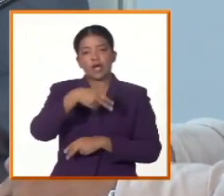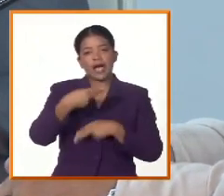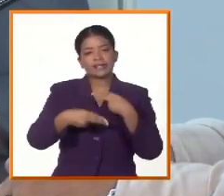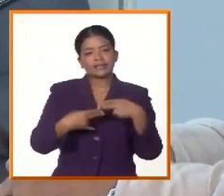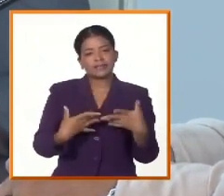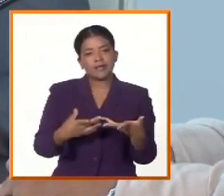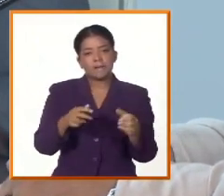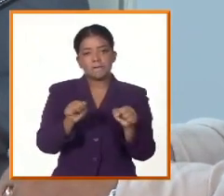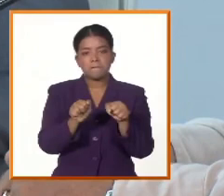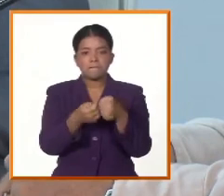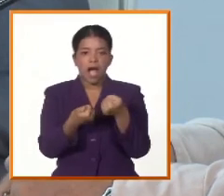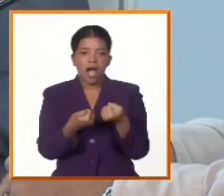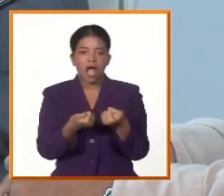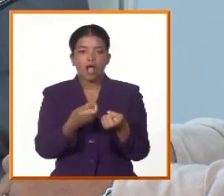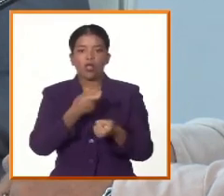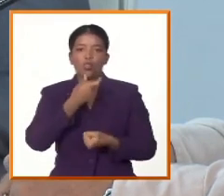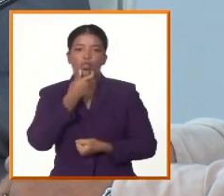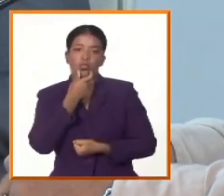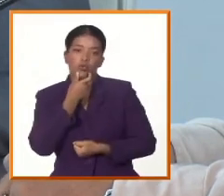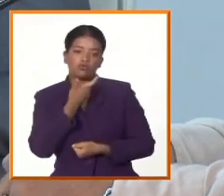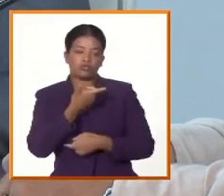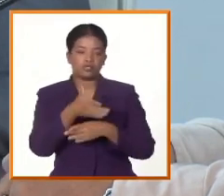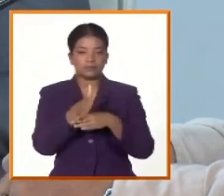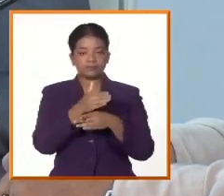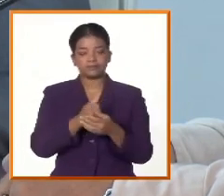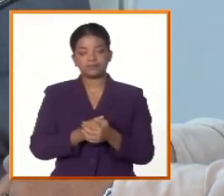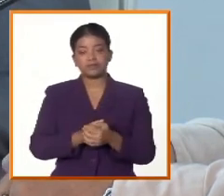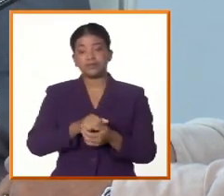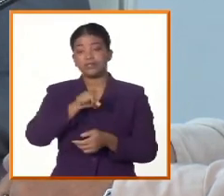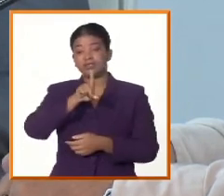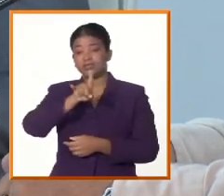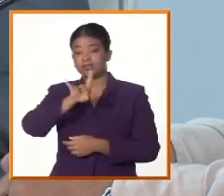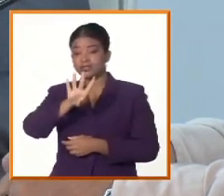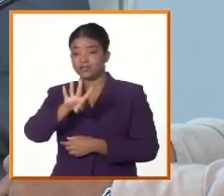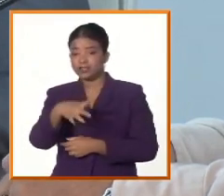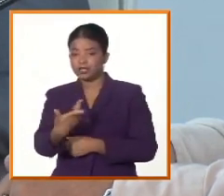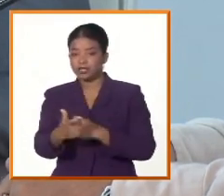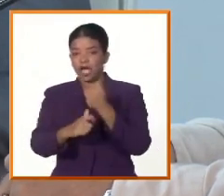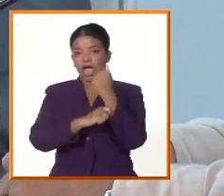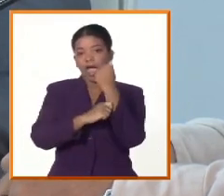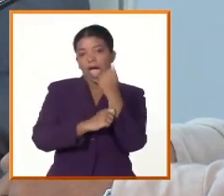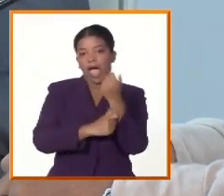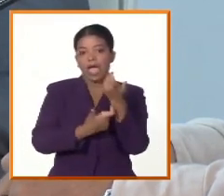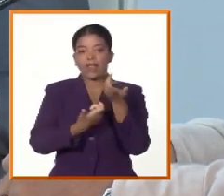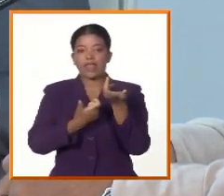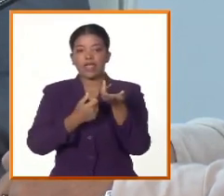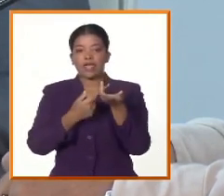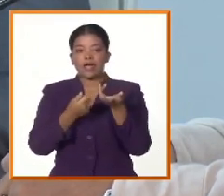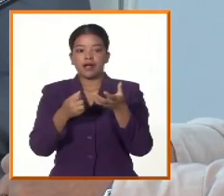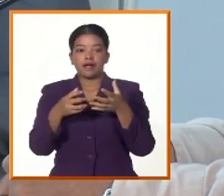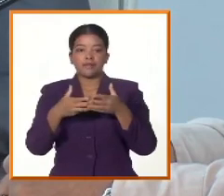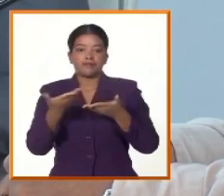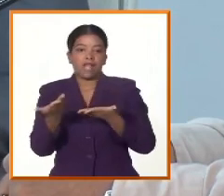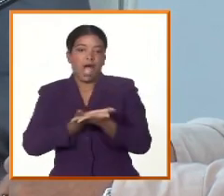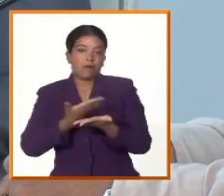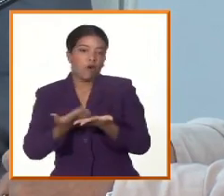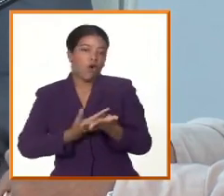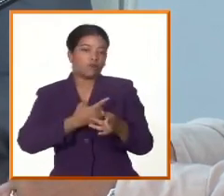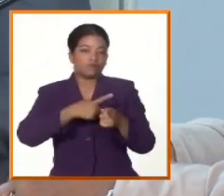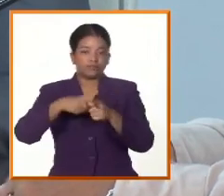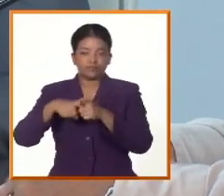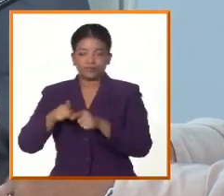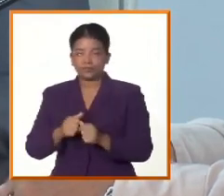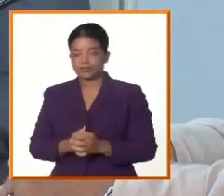y repostería 194 a la actividad de productos cárnicos a la producción de conserva y